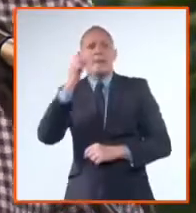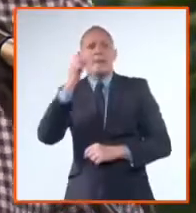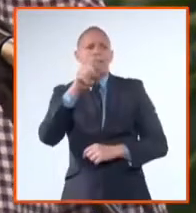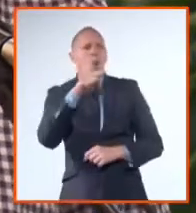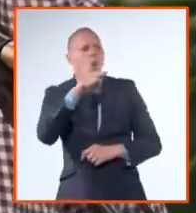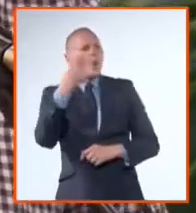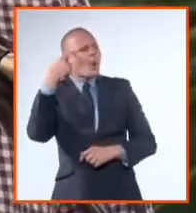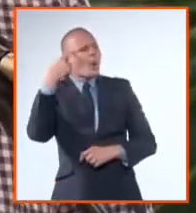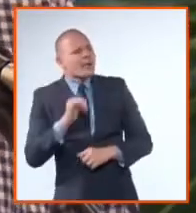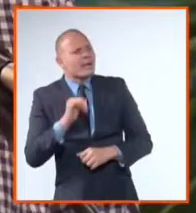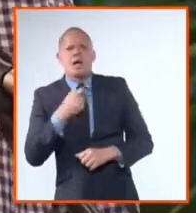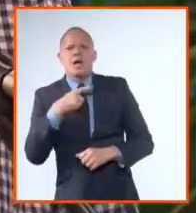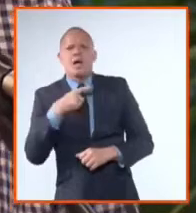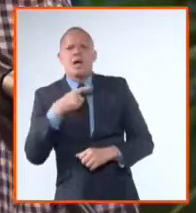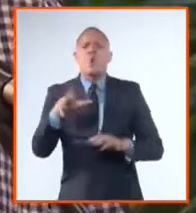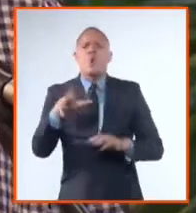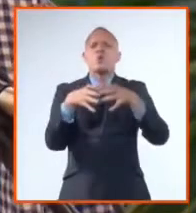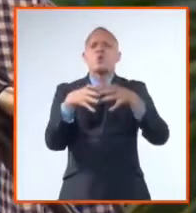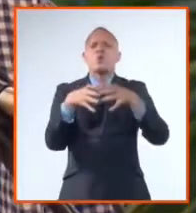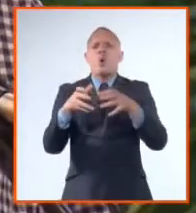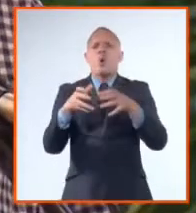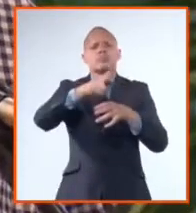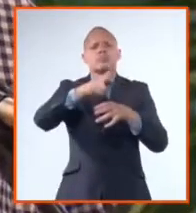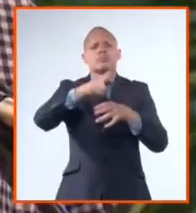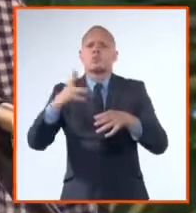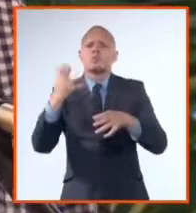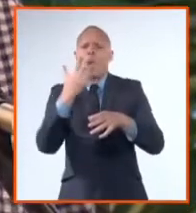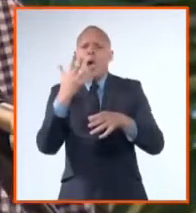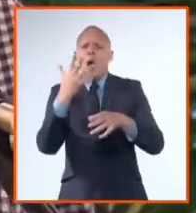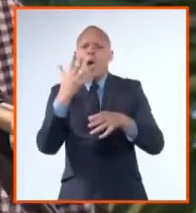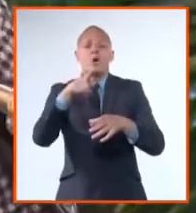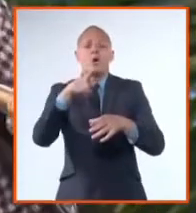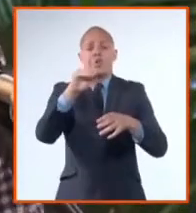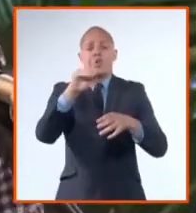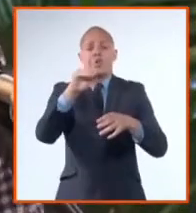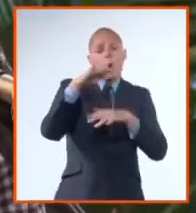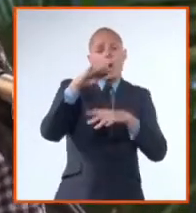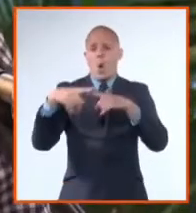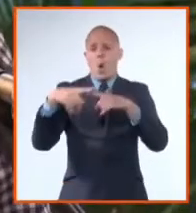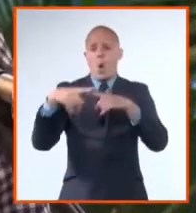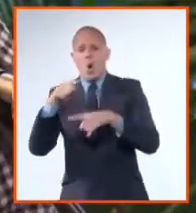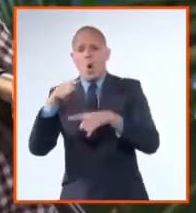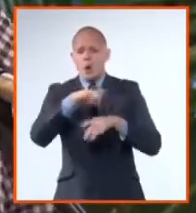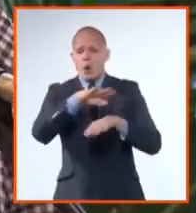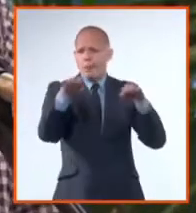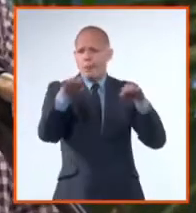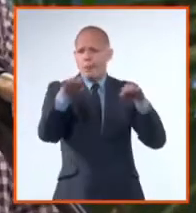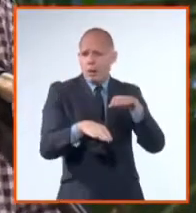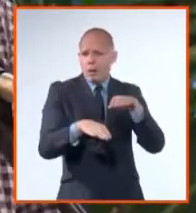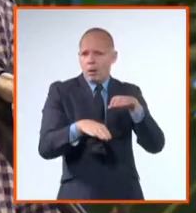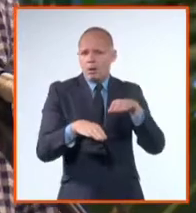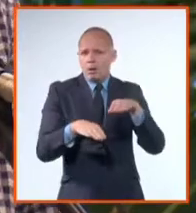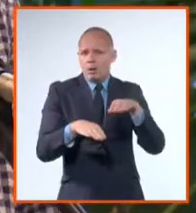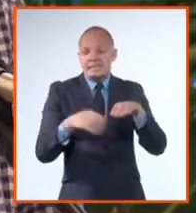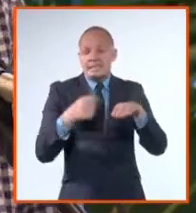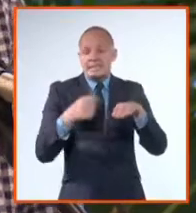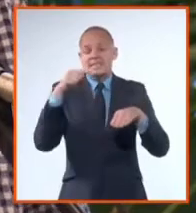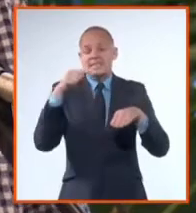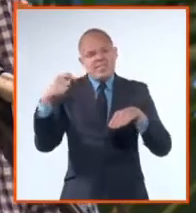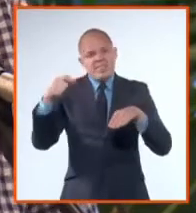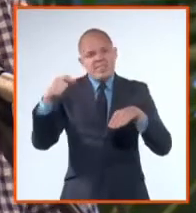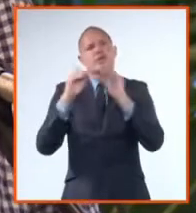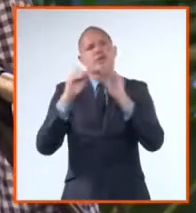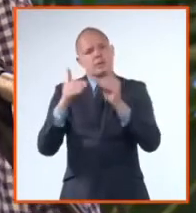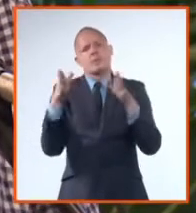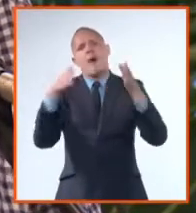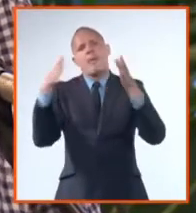vamos los grados? Yo creo que los grados científicos deben darse por las universidades, debe haber una ley que las rija. Y aparecer un aparato de acreditación, un aparato de inspección, un